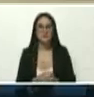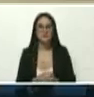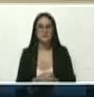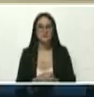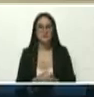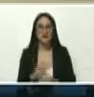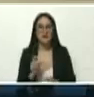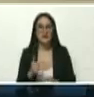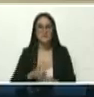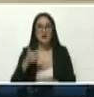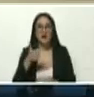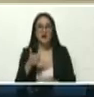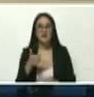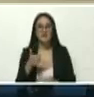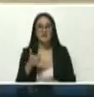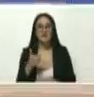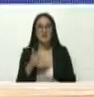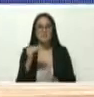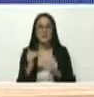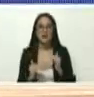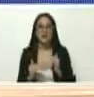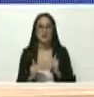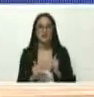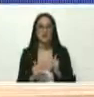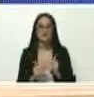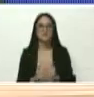Ni más, ni menos.